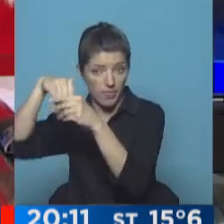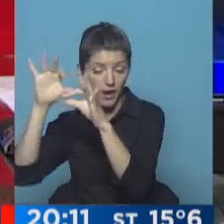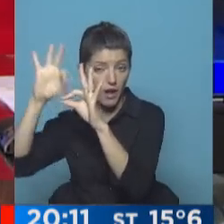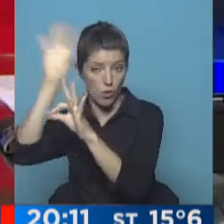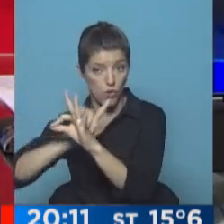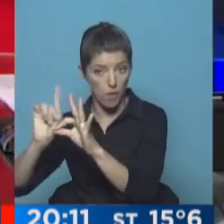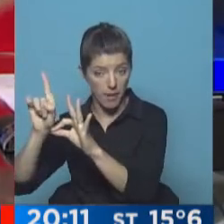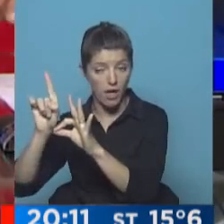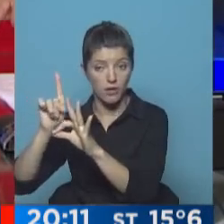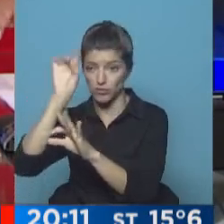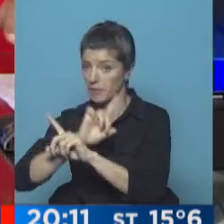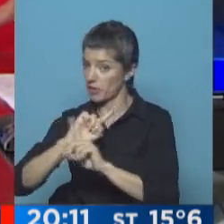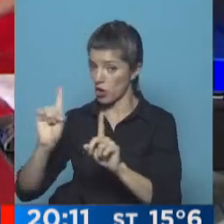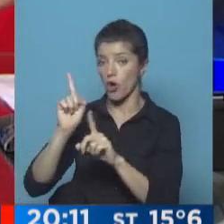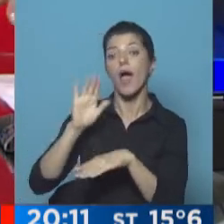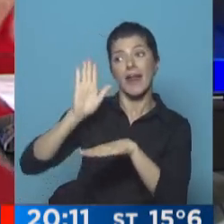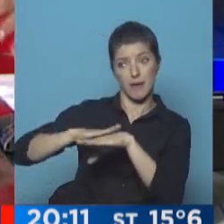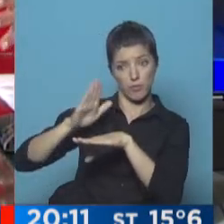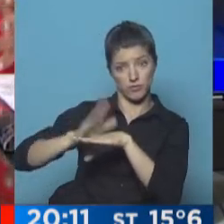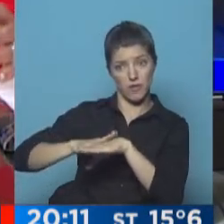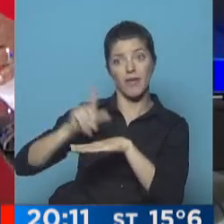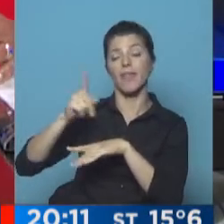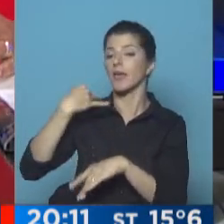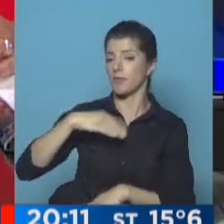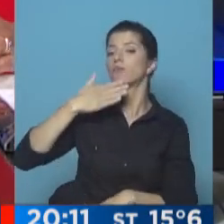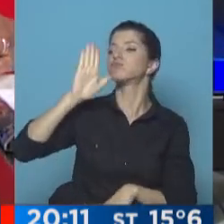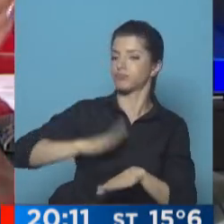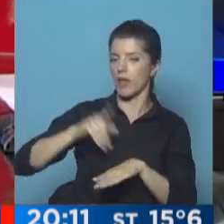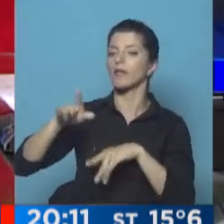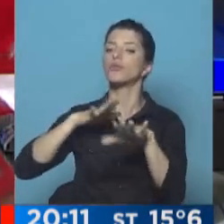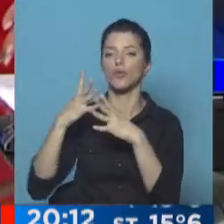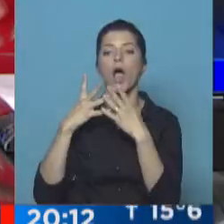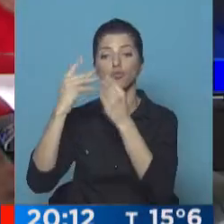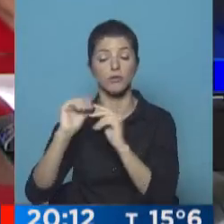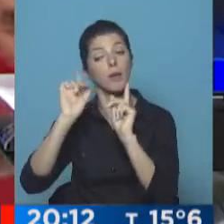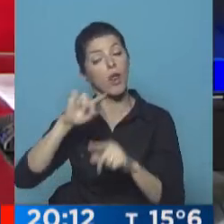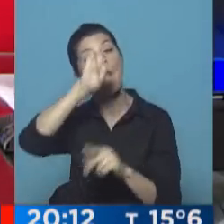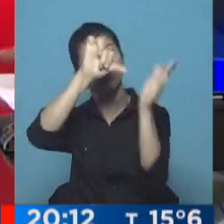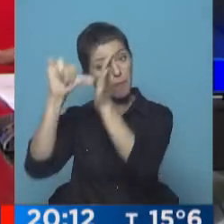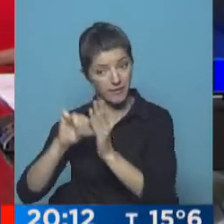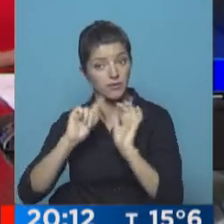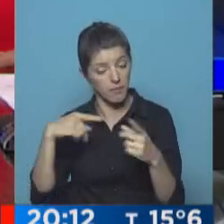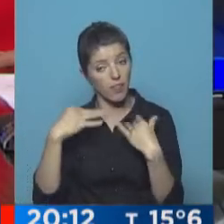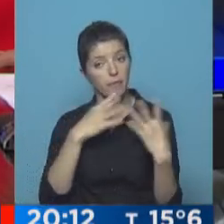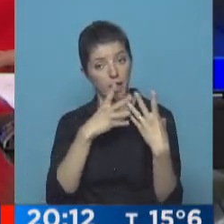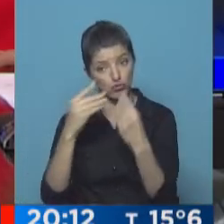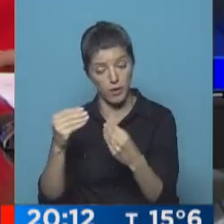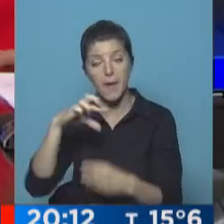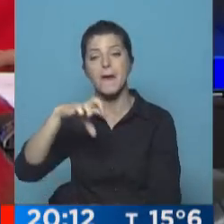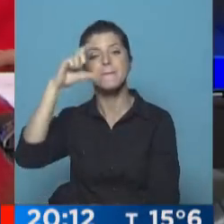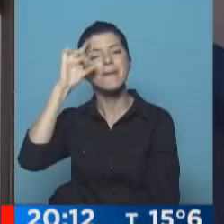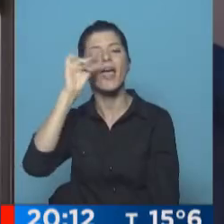continente la única responsable de de hacerse cargo de esta situación también hay otros países en otros continentes Pedro